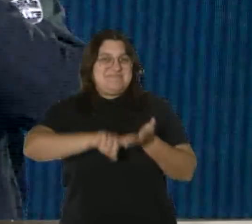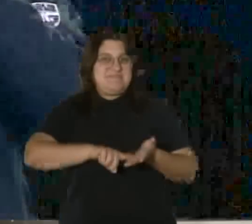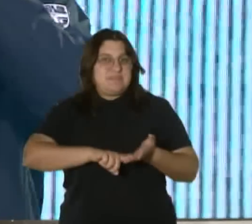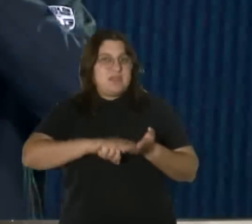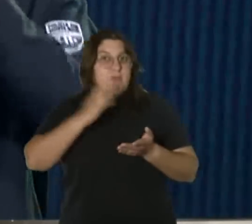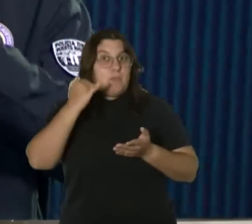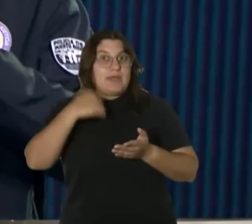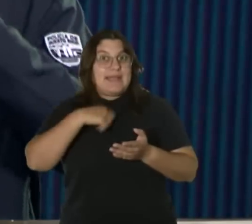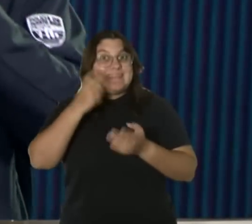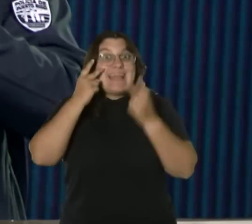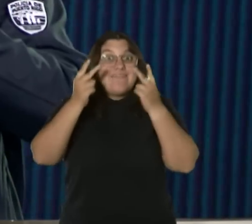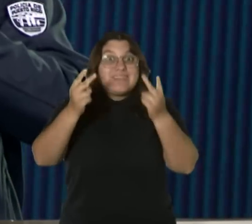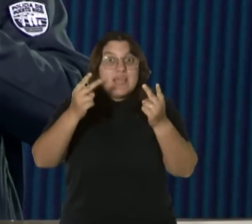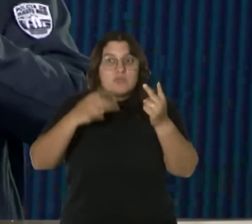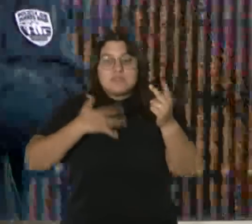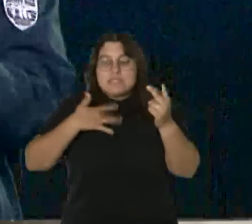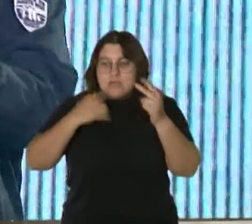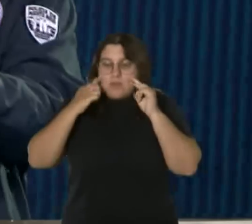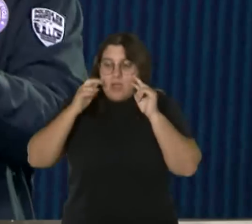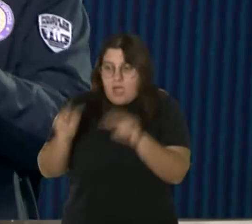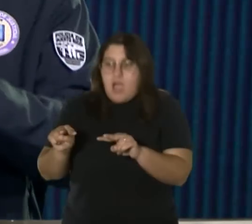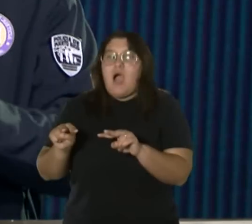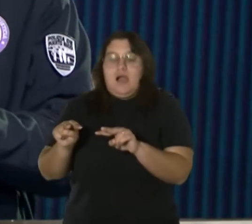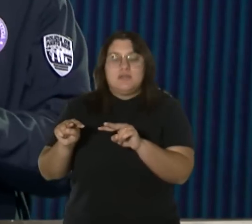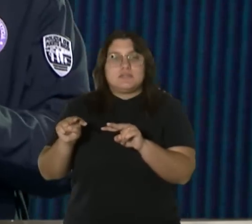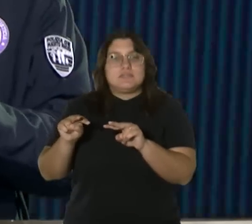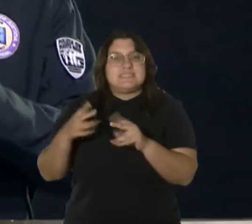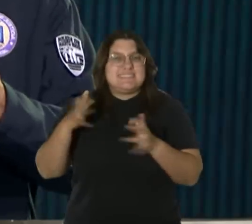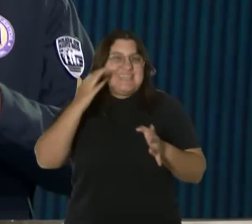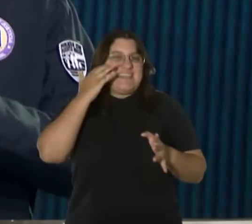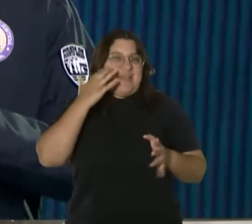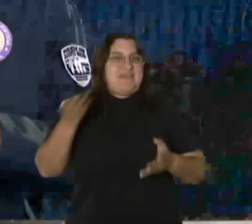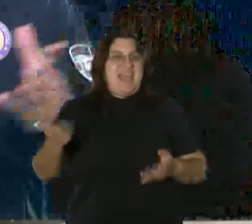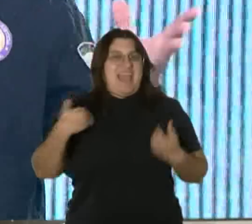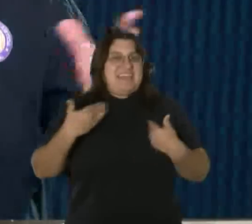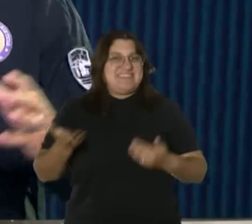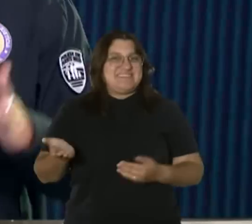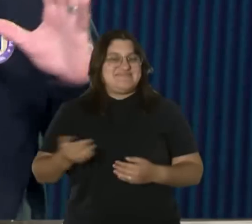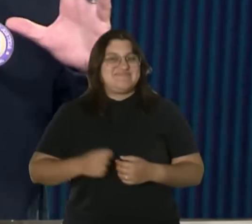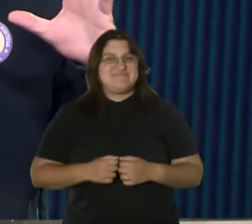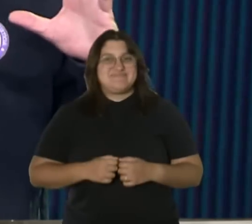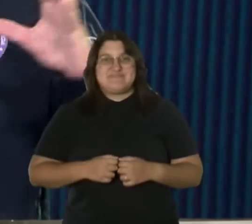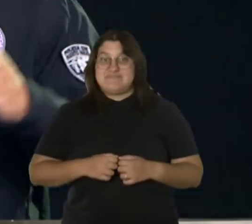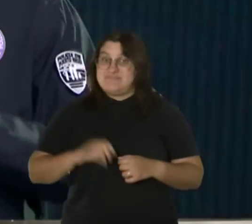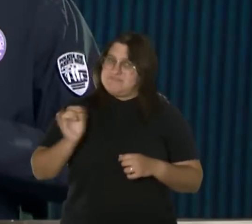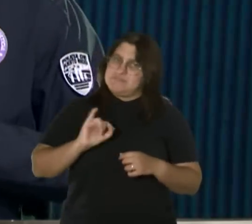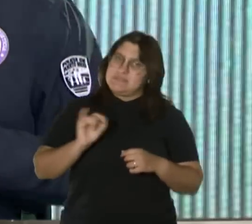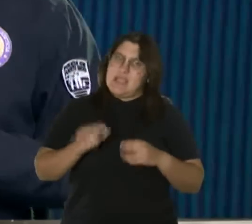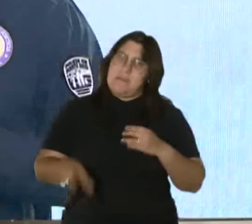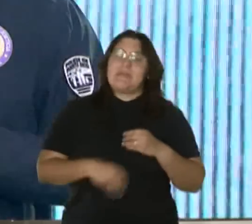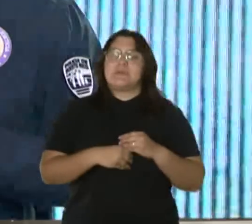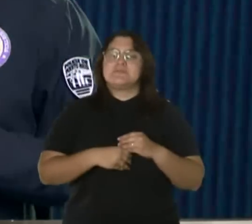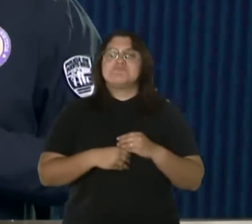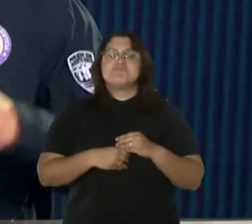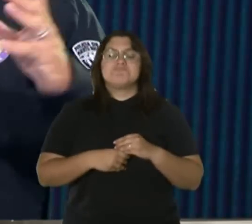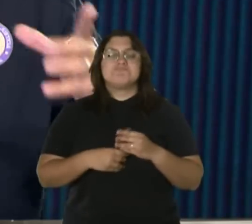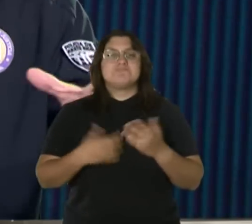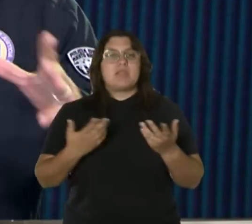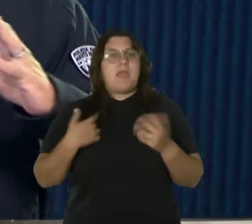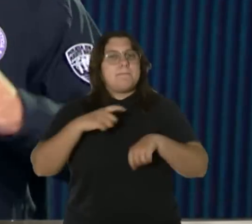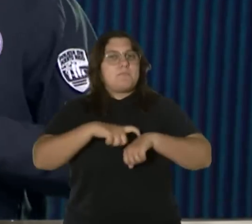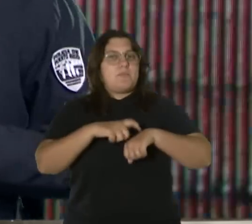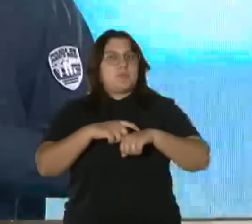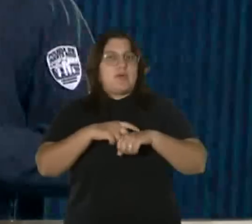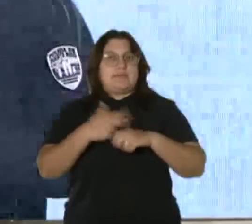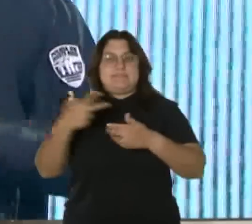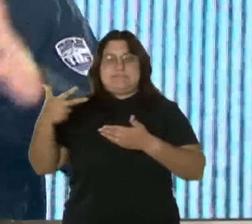su vista sus sentidos De igual forma ocurre también en básicamente intervenciones vehiculares donde